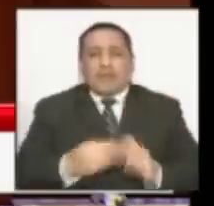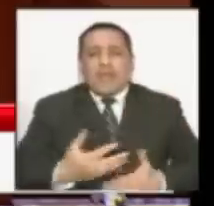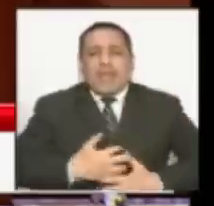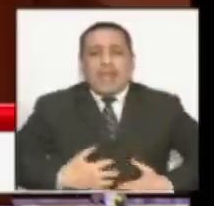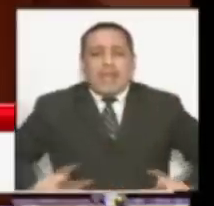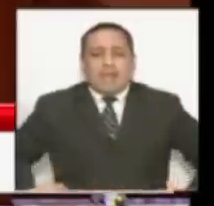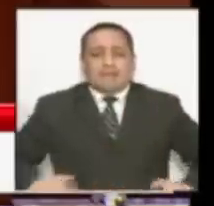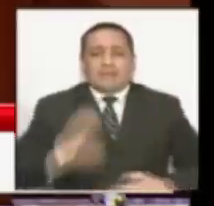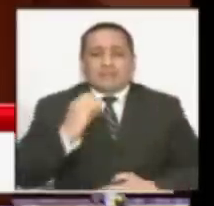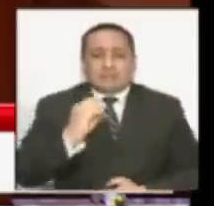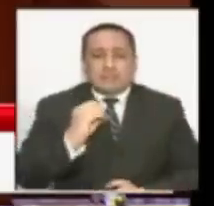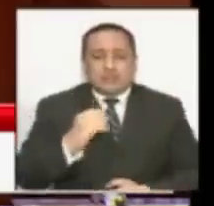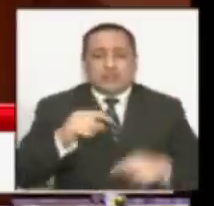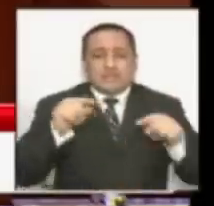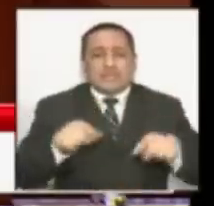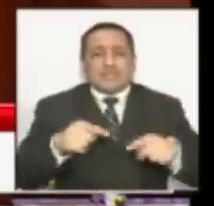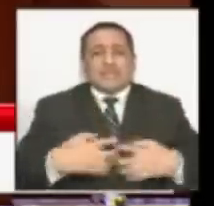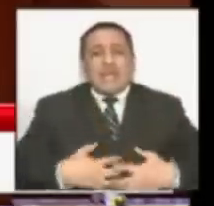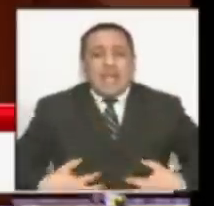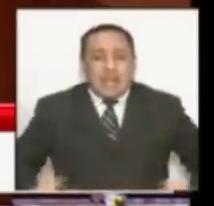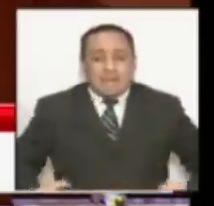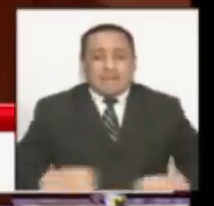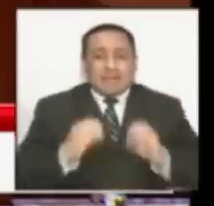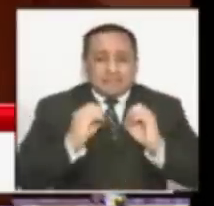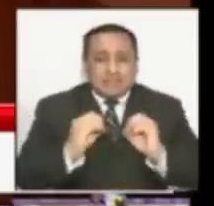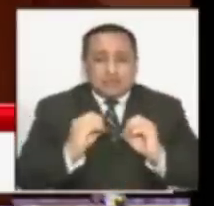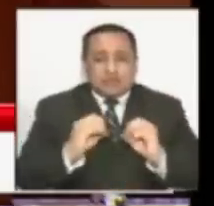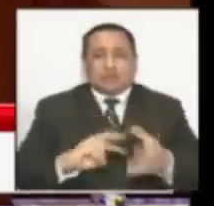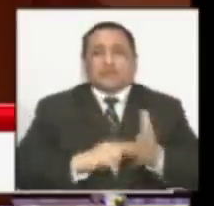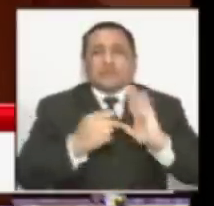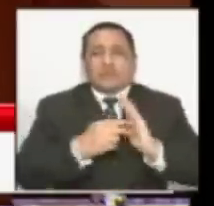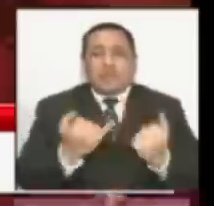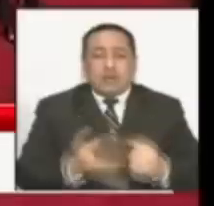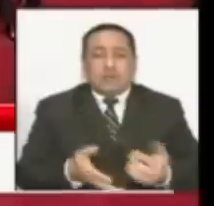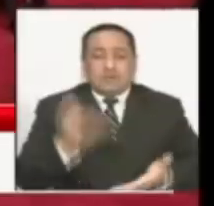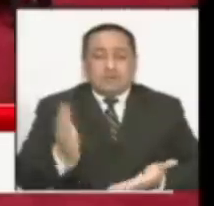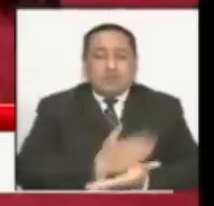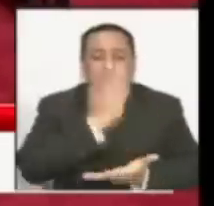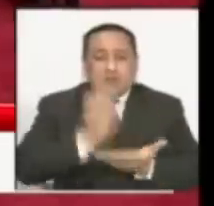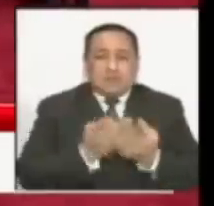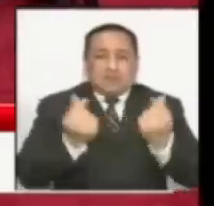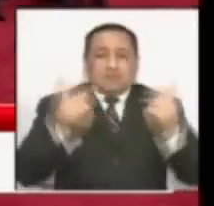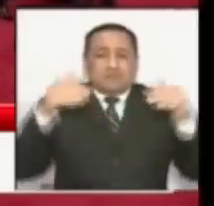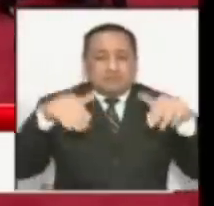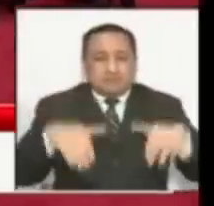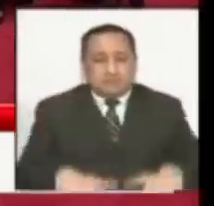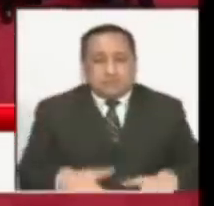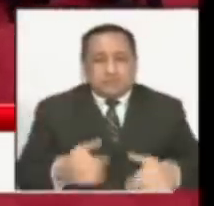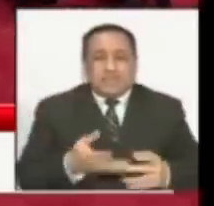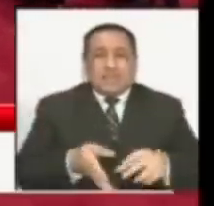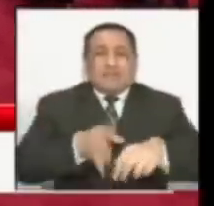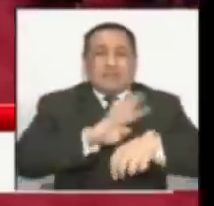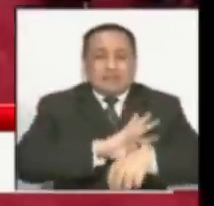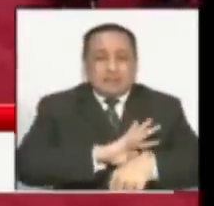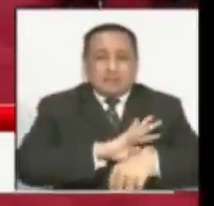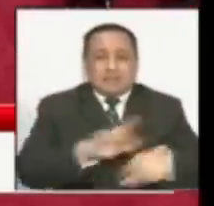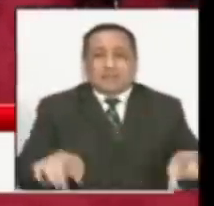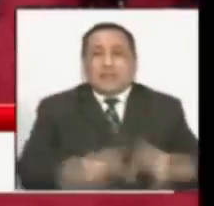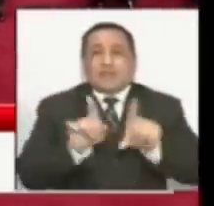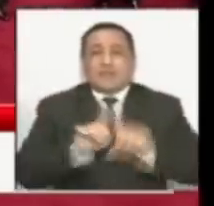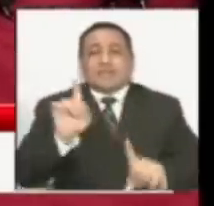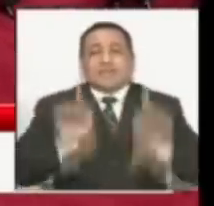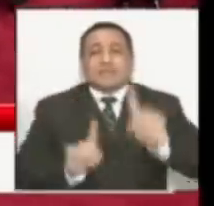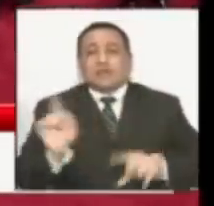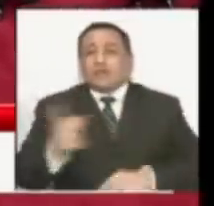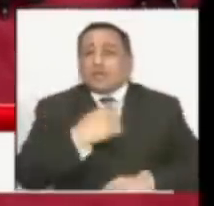cero. Y el hambre ahora, como resultado de la crisis, como resultado de la pandemia, es algo